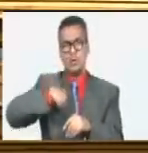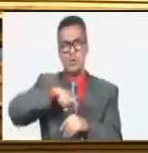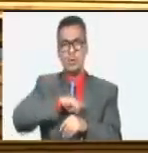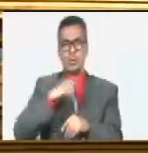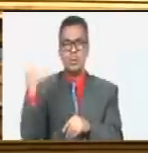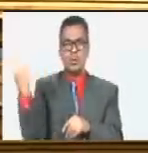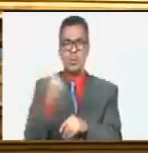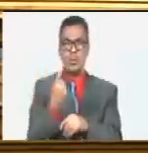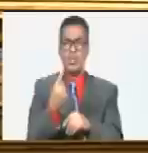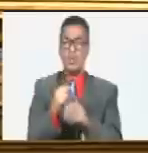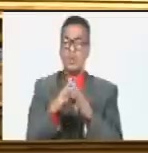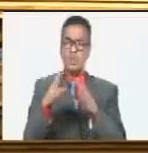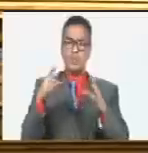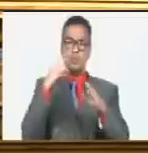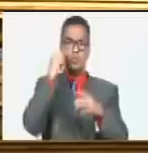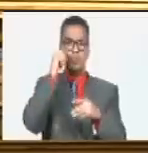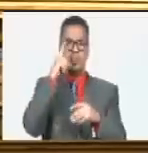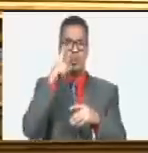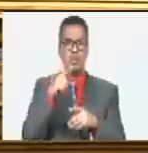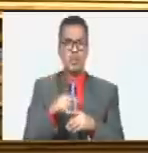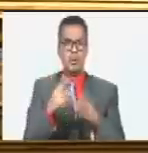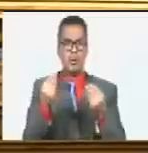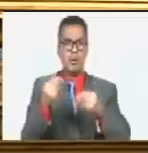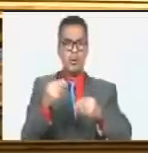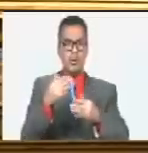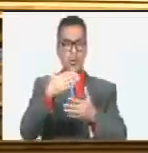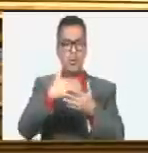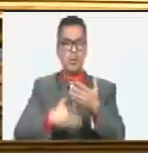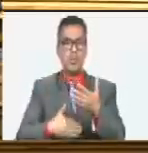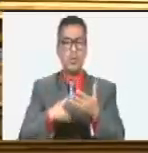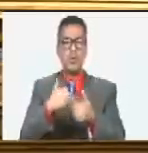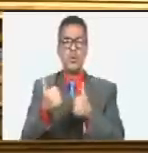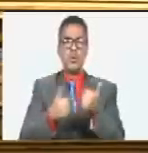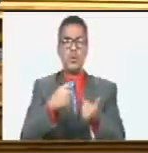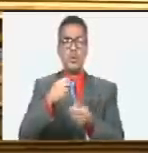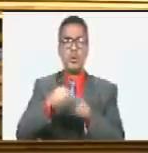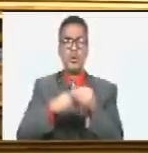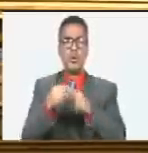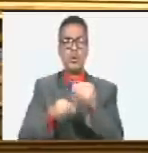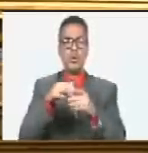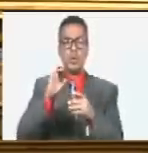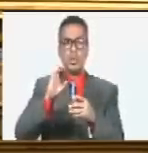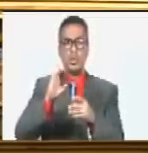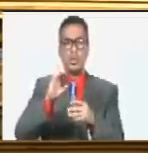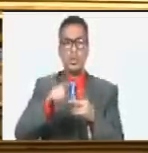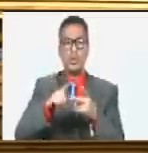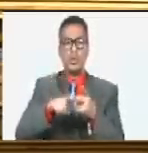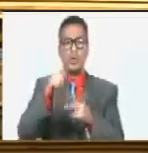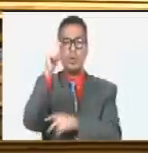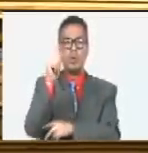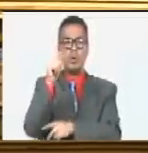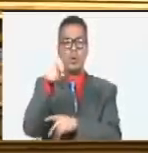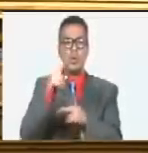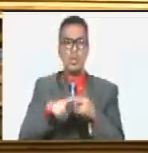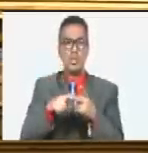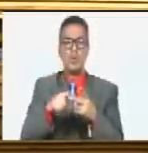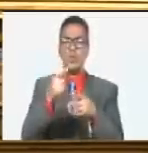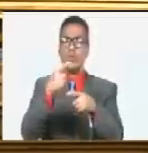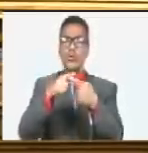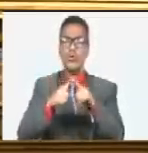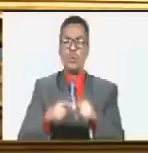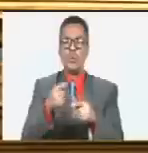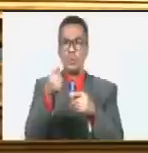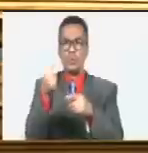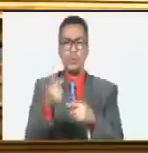hechos de barbarie, donde había hasta un baremo, cuánto costaba una concejalía, cuánto costaba una diputación, cuánto costaba una alcaldía.